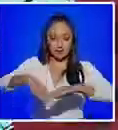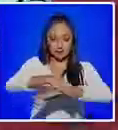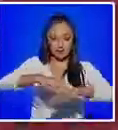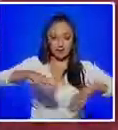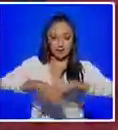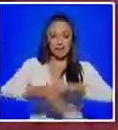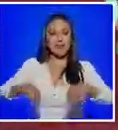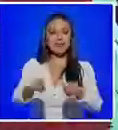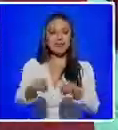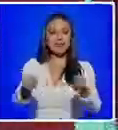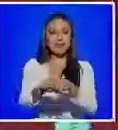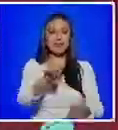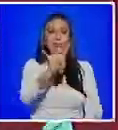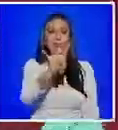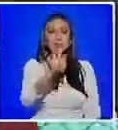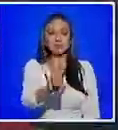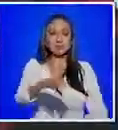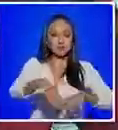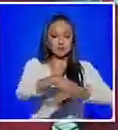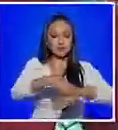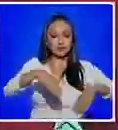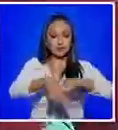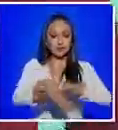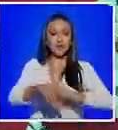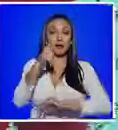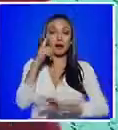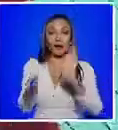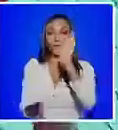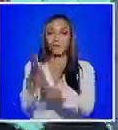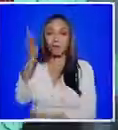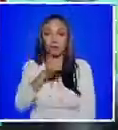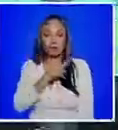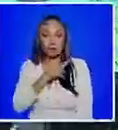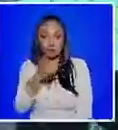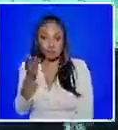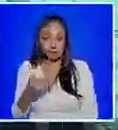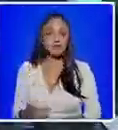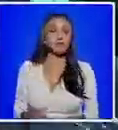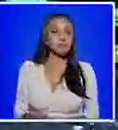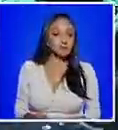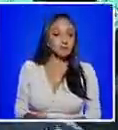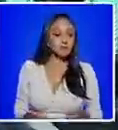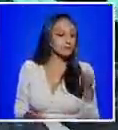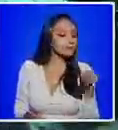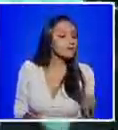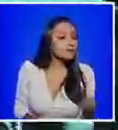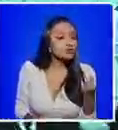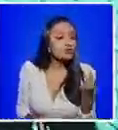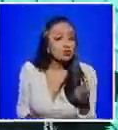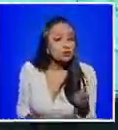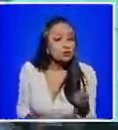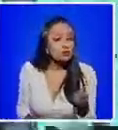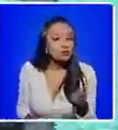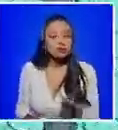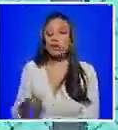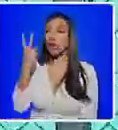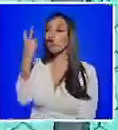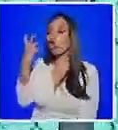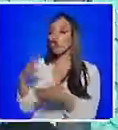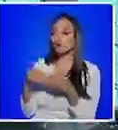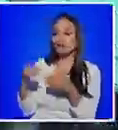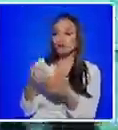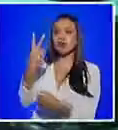también puede irse nuevamente a la universidad. Mire. ¿Cuánto cuesta esta? Estita le vale